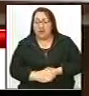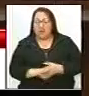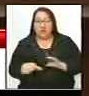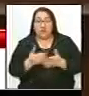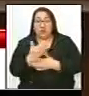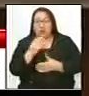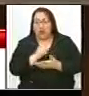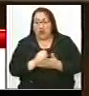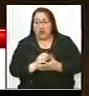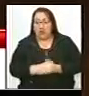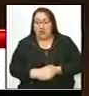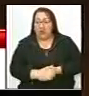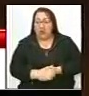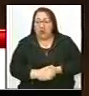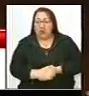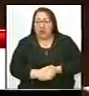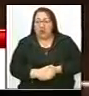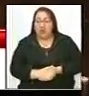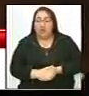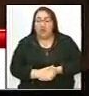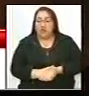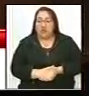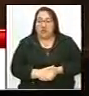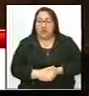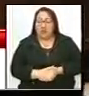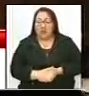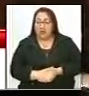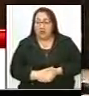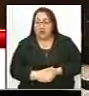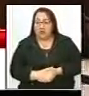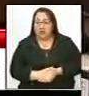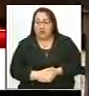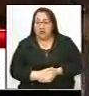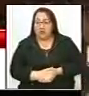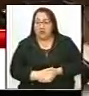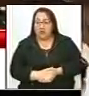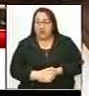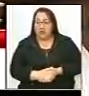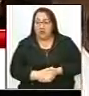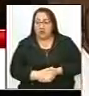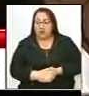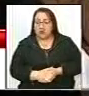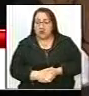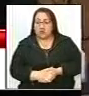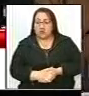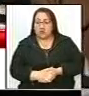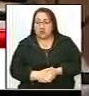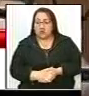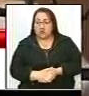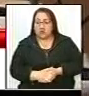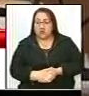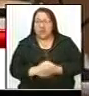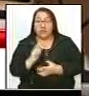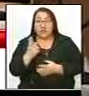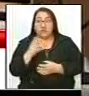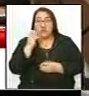contrato. O si no, por administración directa, que lo tiene que hacer el gobierno regional. Y había una tercera opción, por eso es que también queríamos